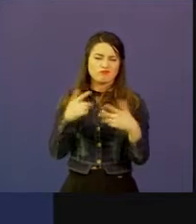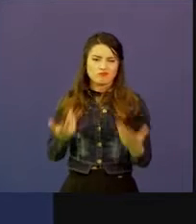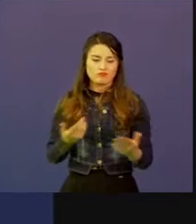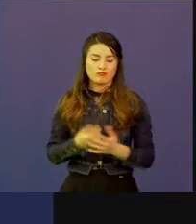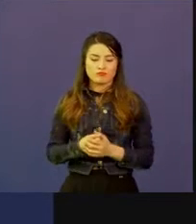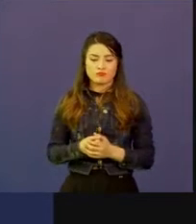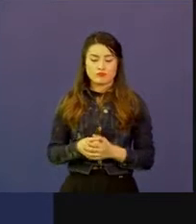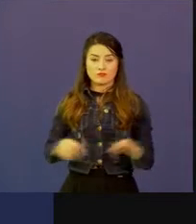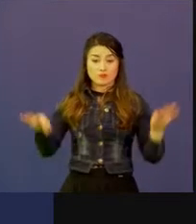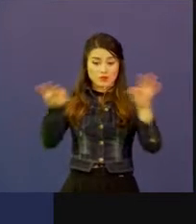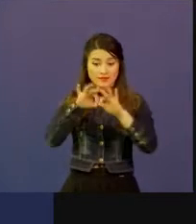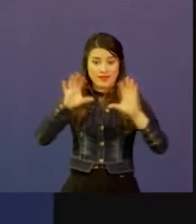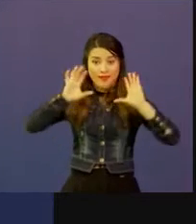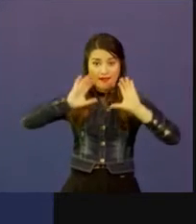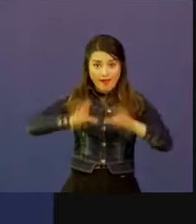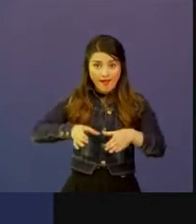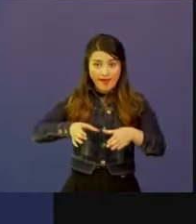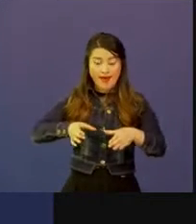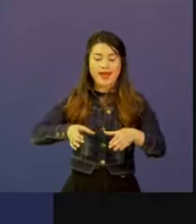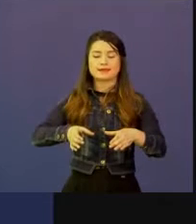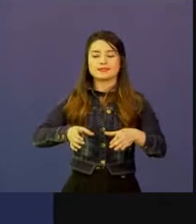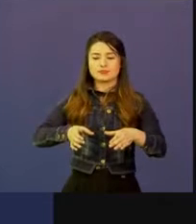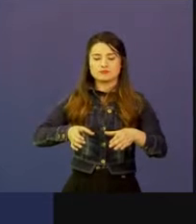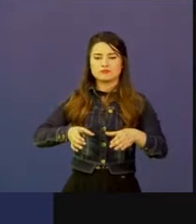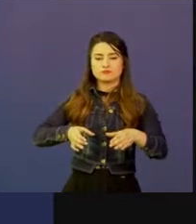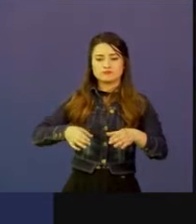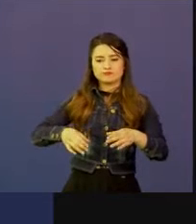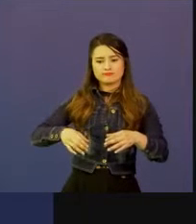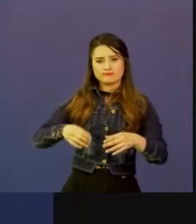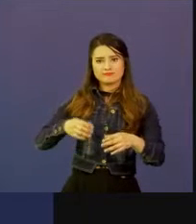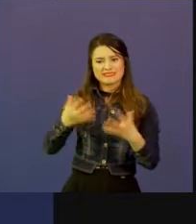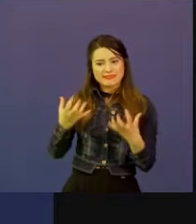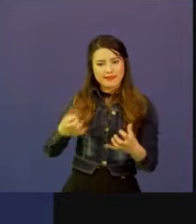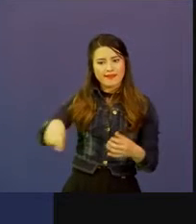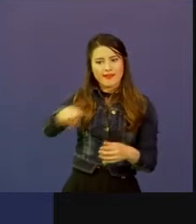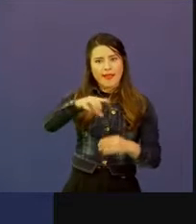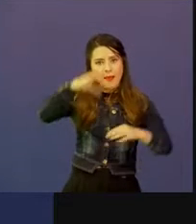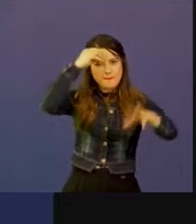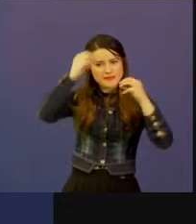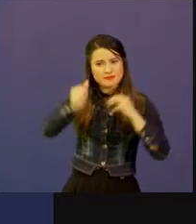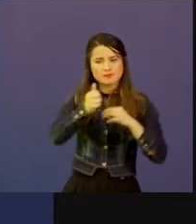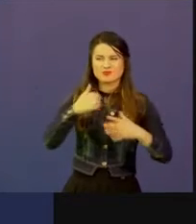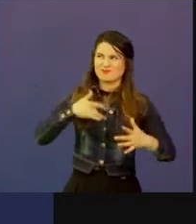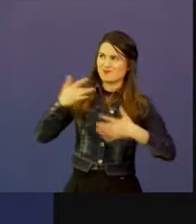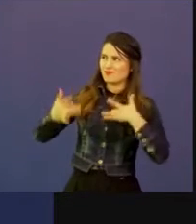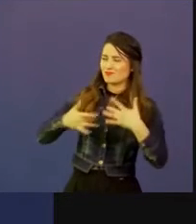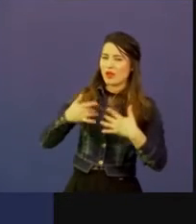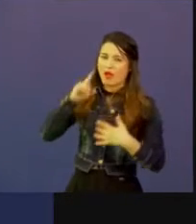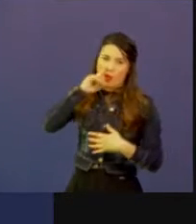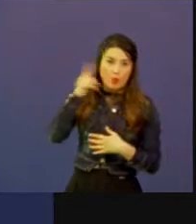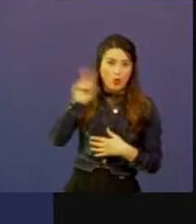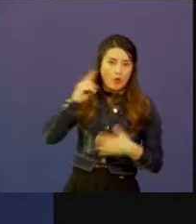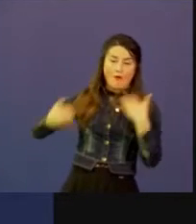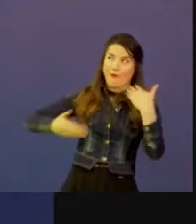fomentar en el aula prácticas de enseñanza creativa. Debemos hacer que el aprendizaje sea emocionante, sea divertido,